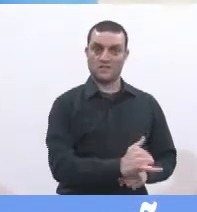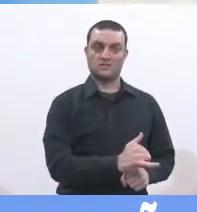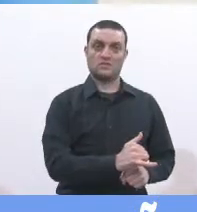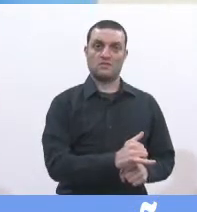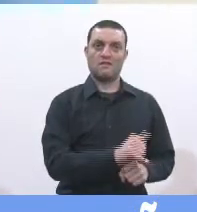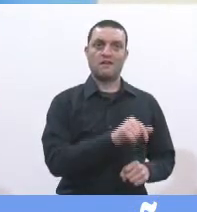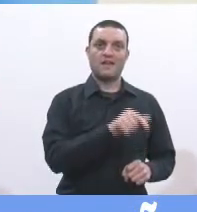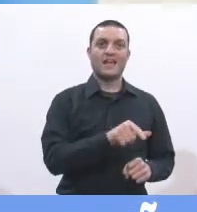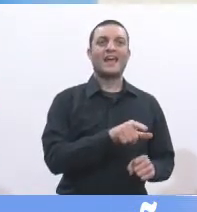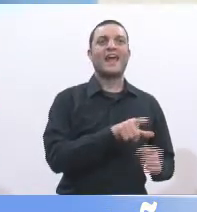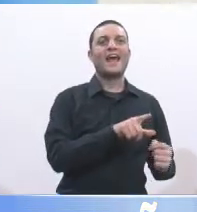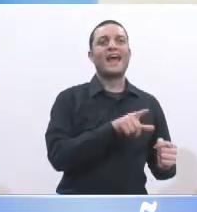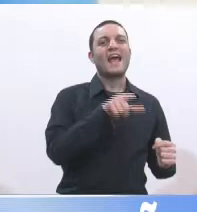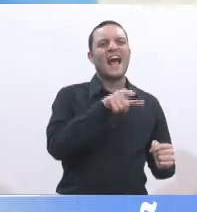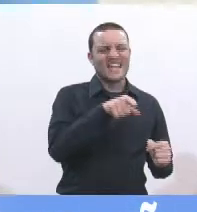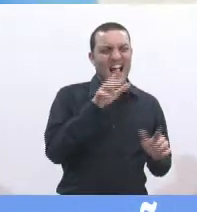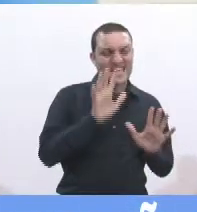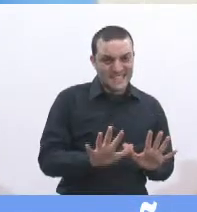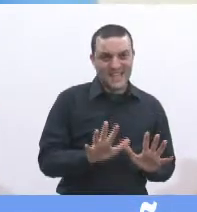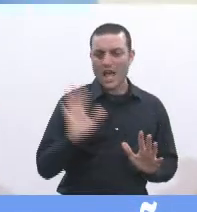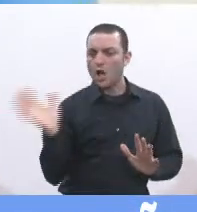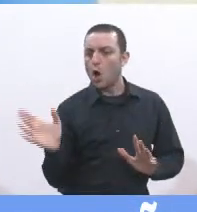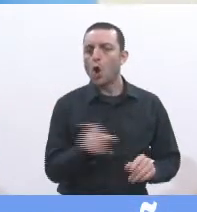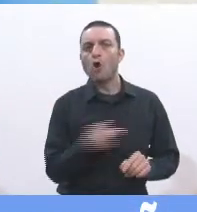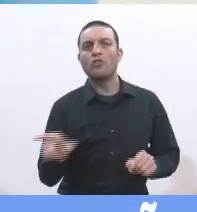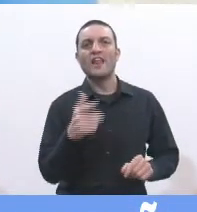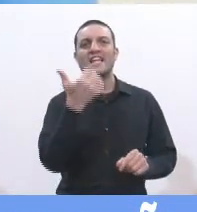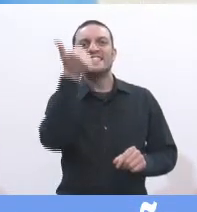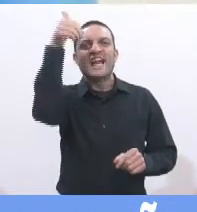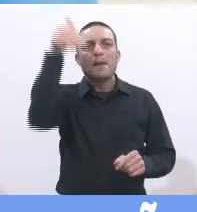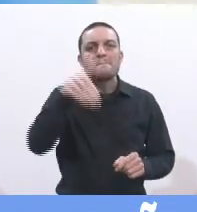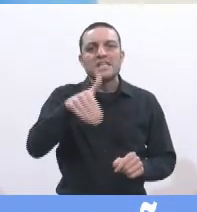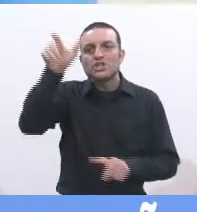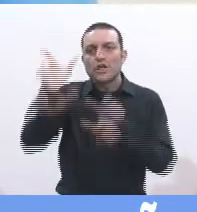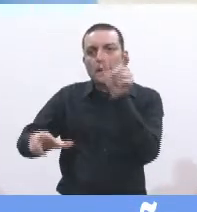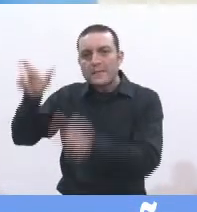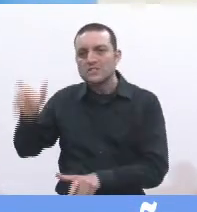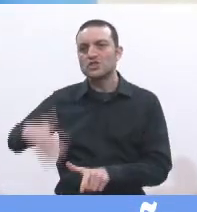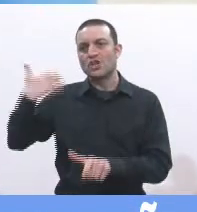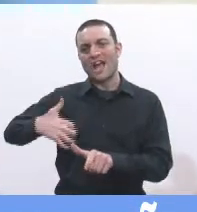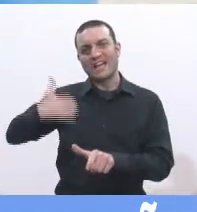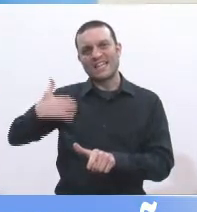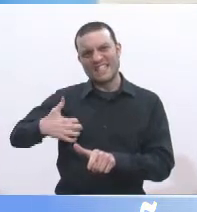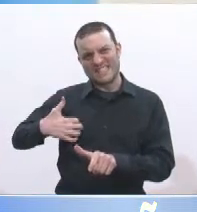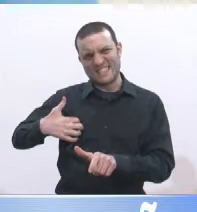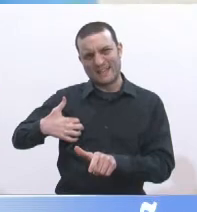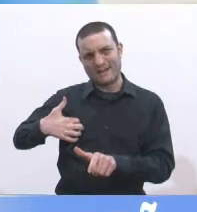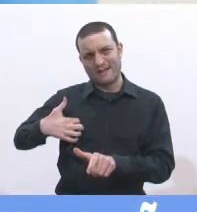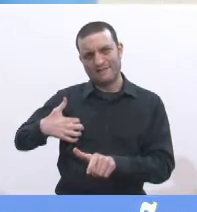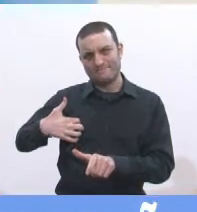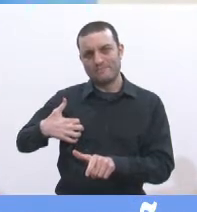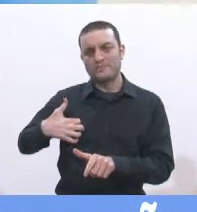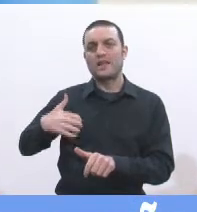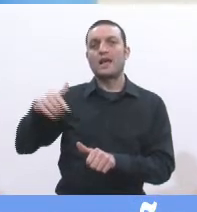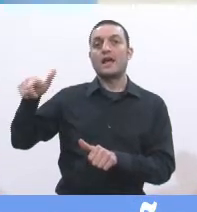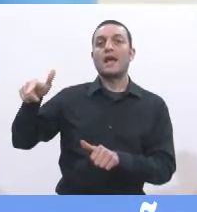educan, estudian cada día en la ciudad de Buenos Aires. No están lastimando solamente un gobernador, están lastimando 6 millones